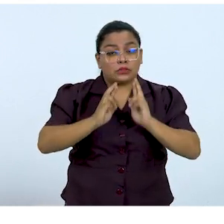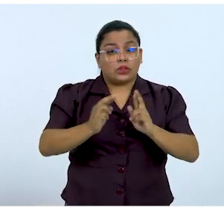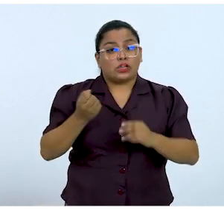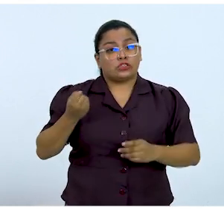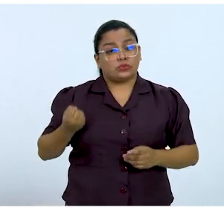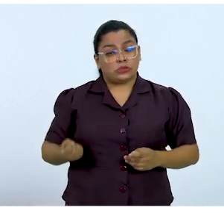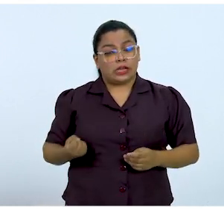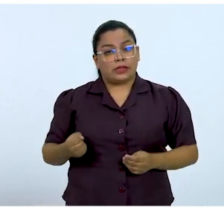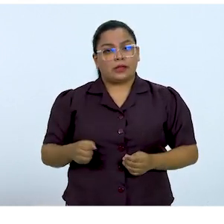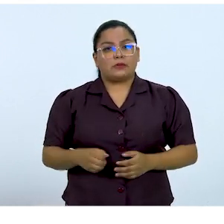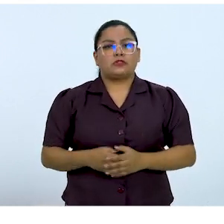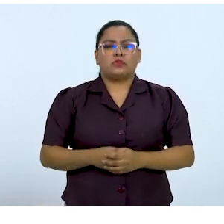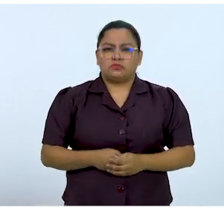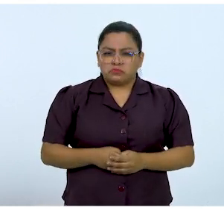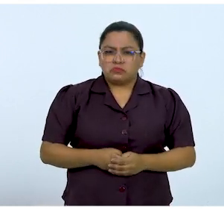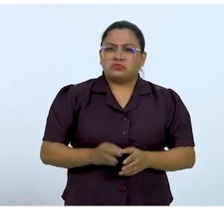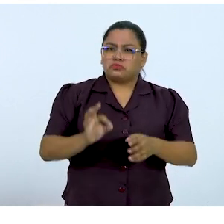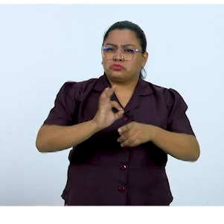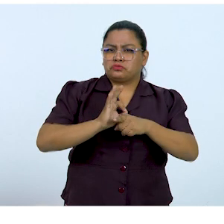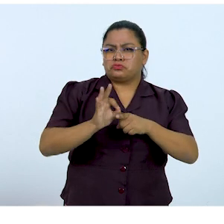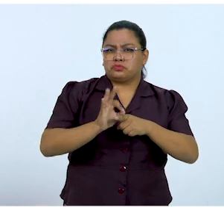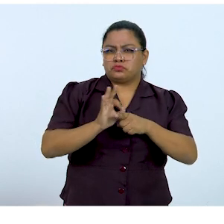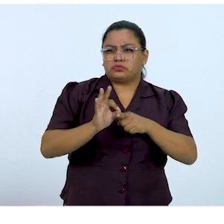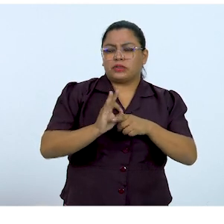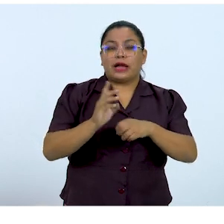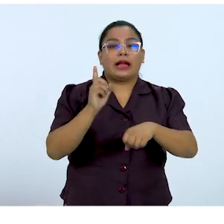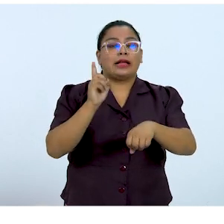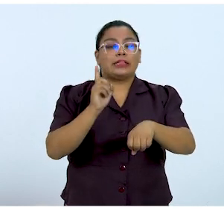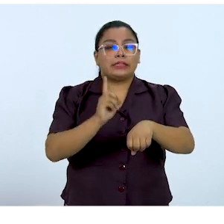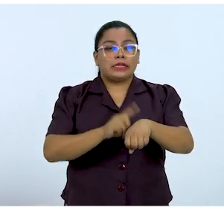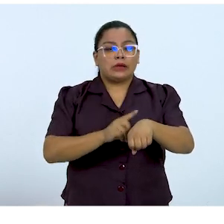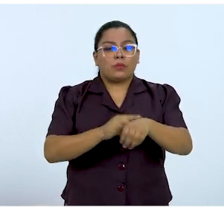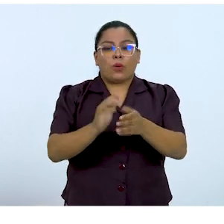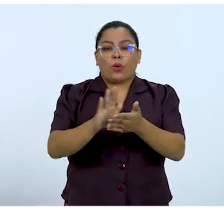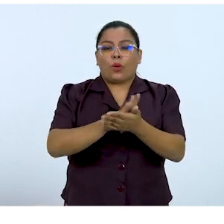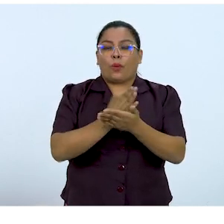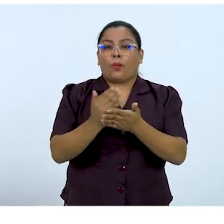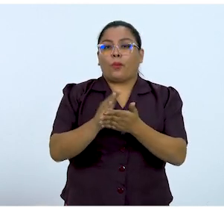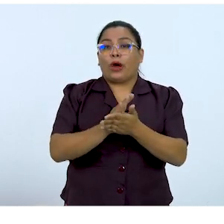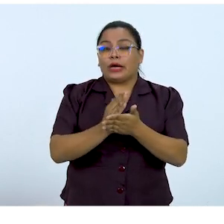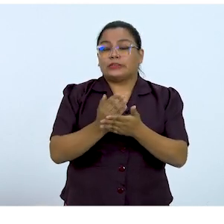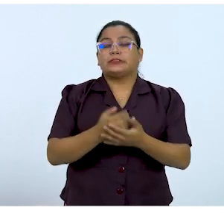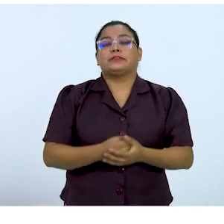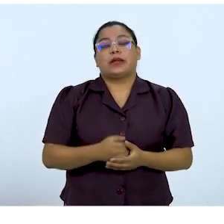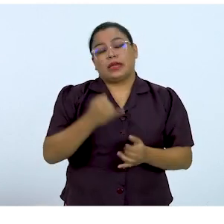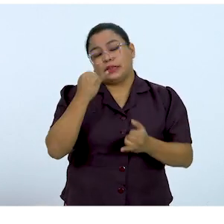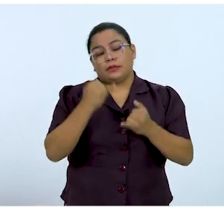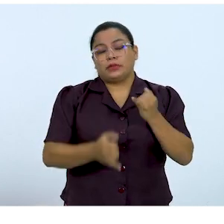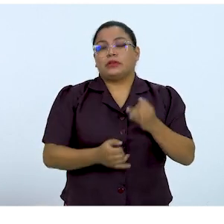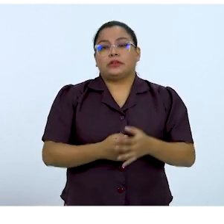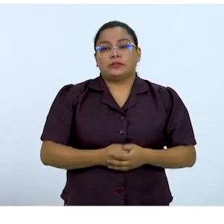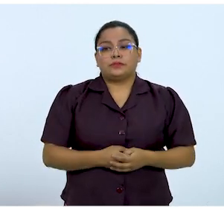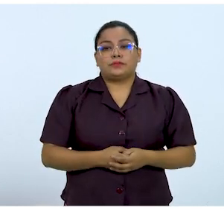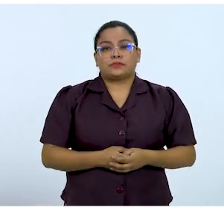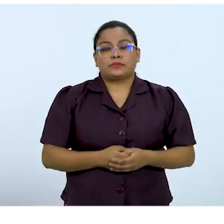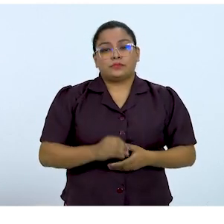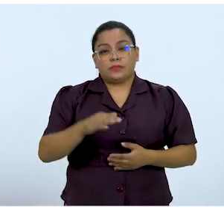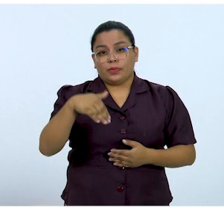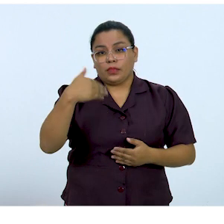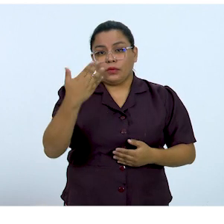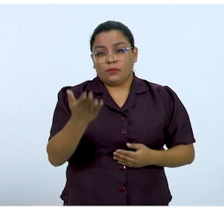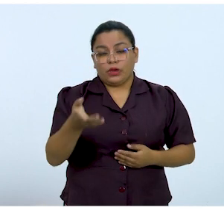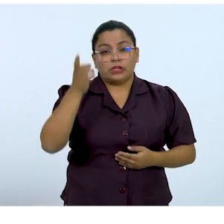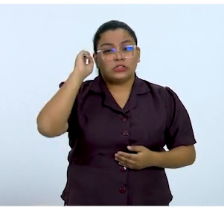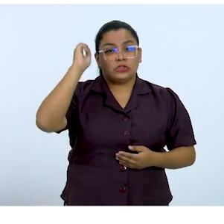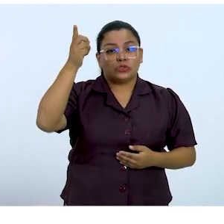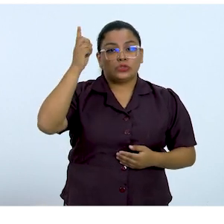estudiantes. Esto será útil posteriormente al momento de socializar y concluir.